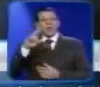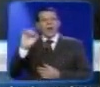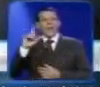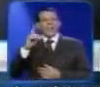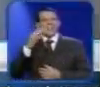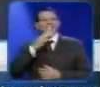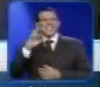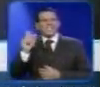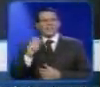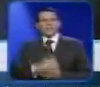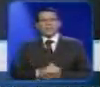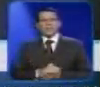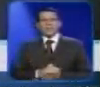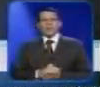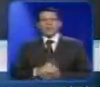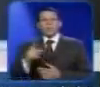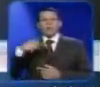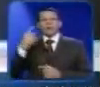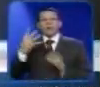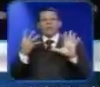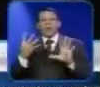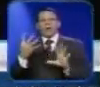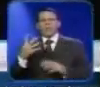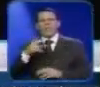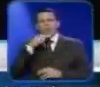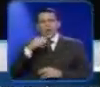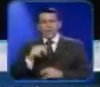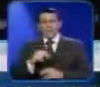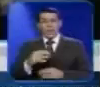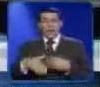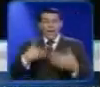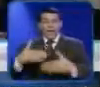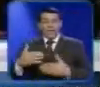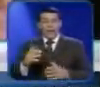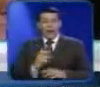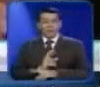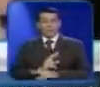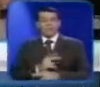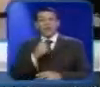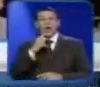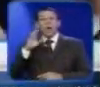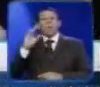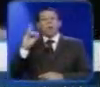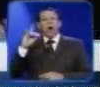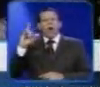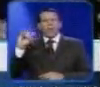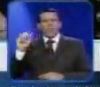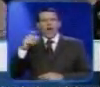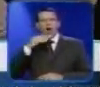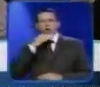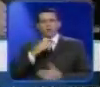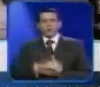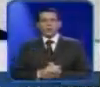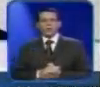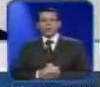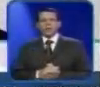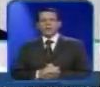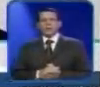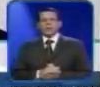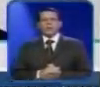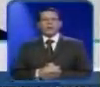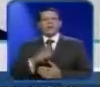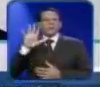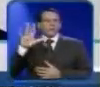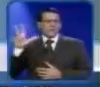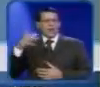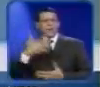Video Star el próximo 9 de noviembre, pero como adelanto presentará el sencillo Bodies en octubre. Con más de 55 millones